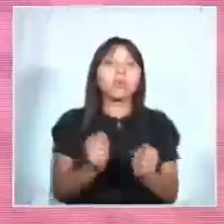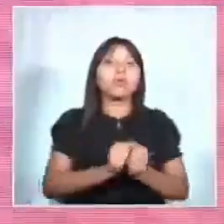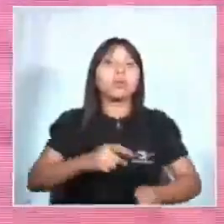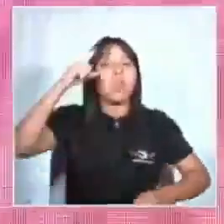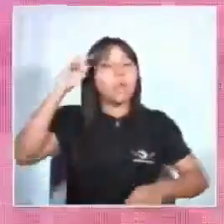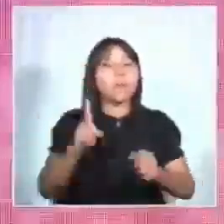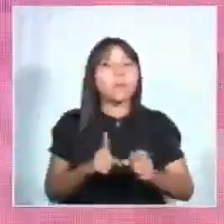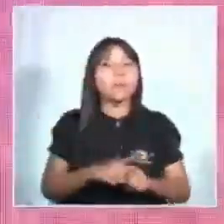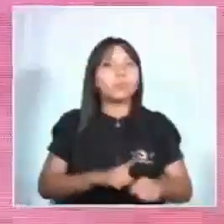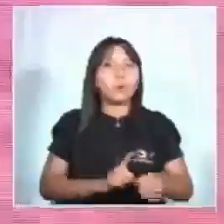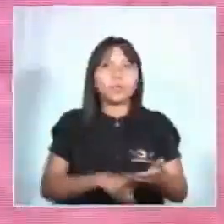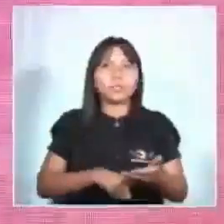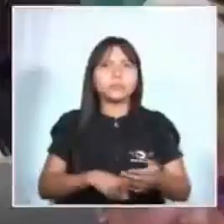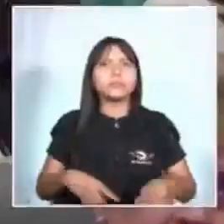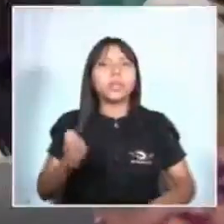El esclavo